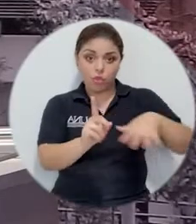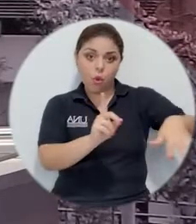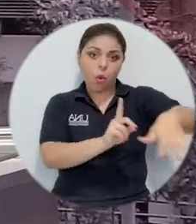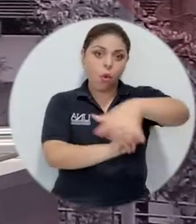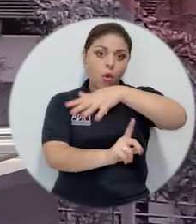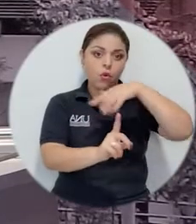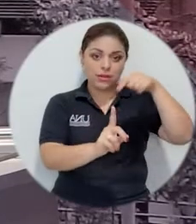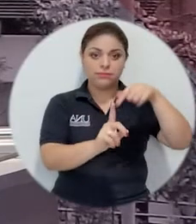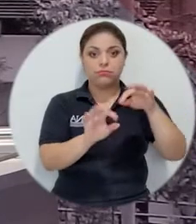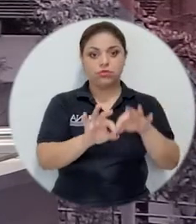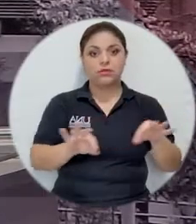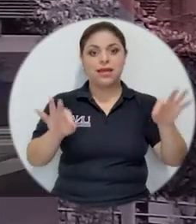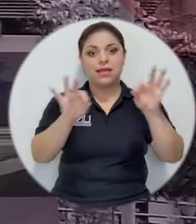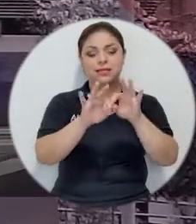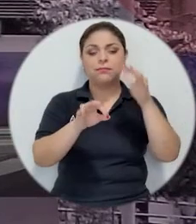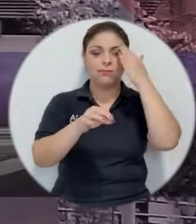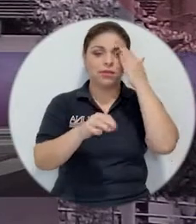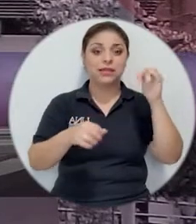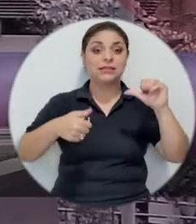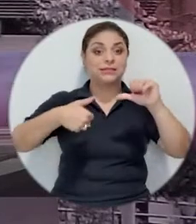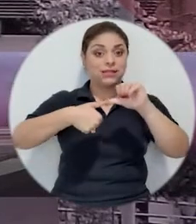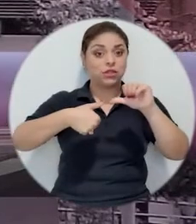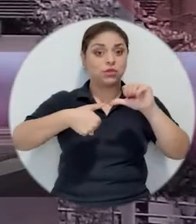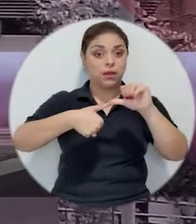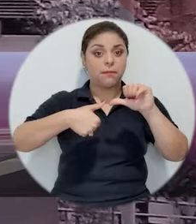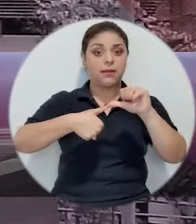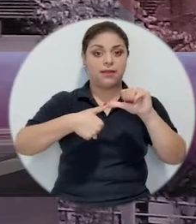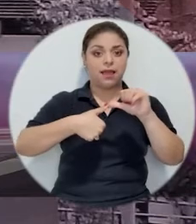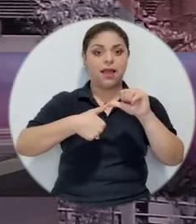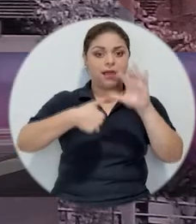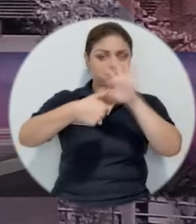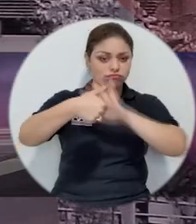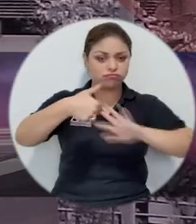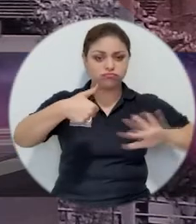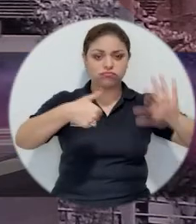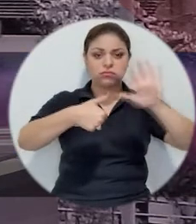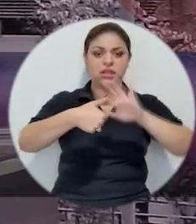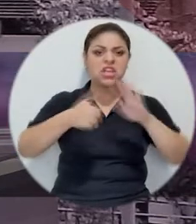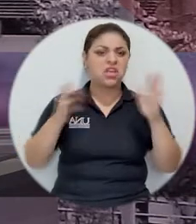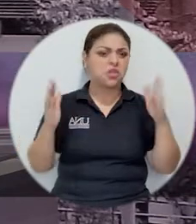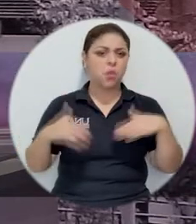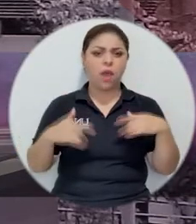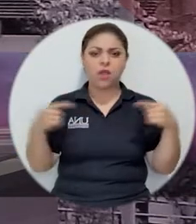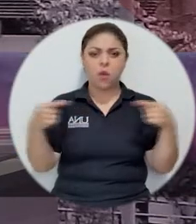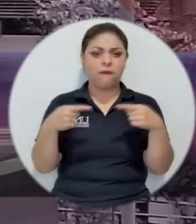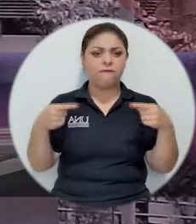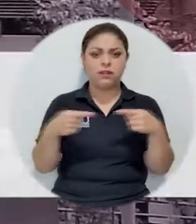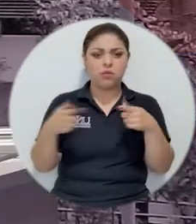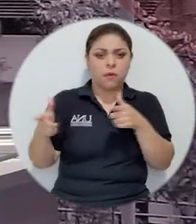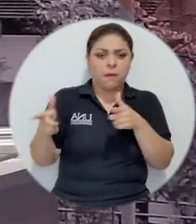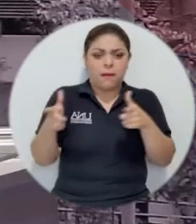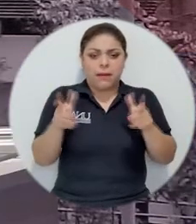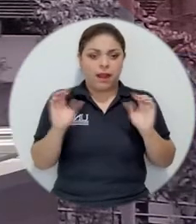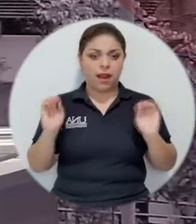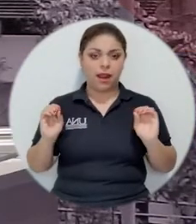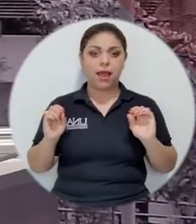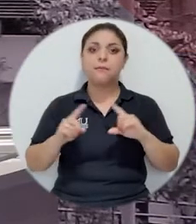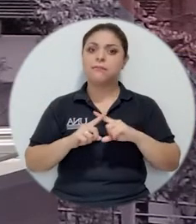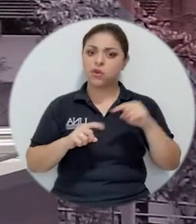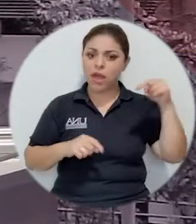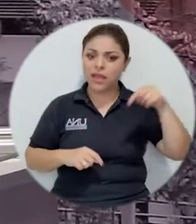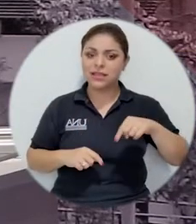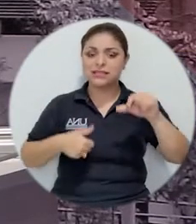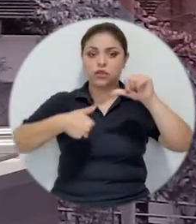nuestro caso, porque Centroamérica, si bien es una región donde no hay un conflicto bélico declarado, sí es una de las regiones